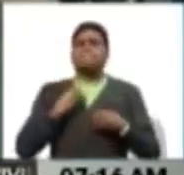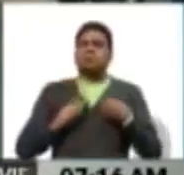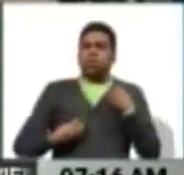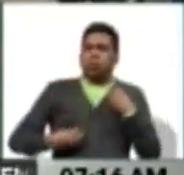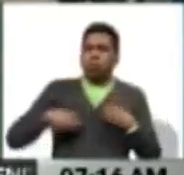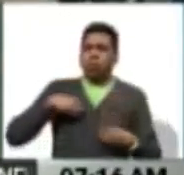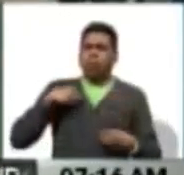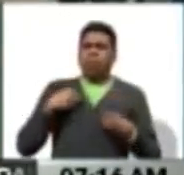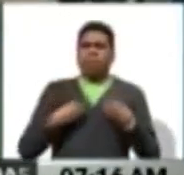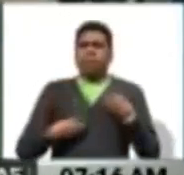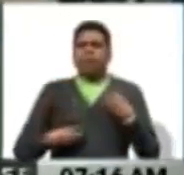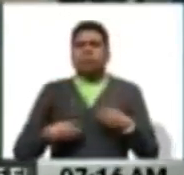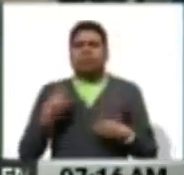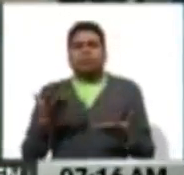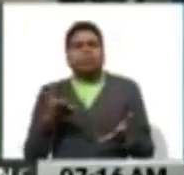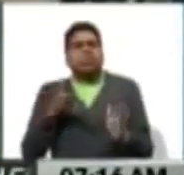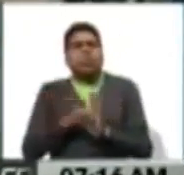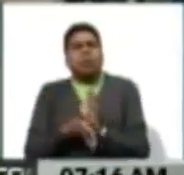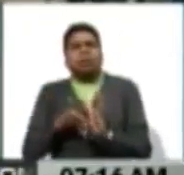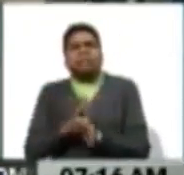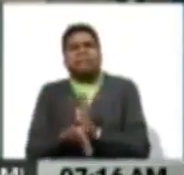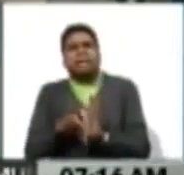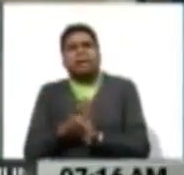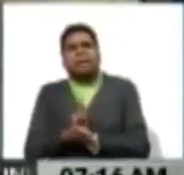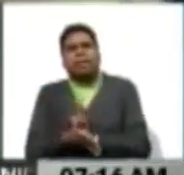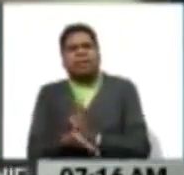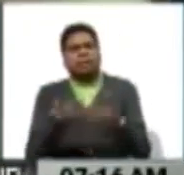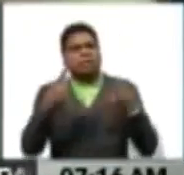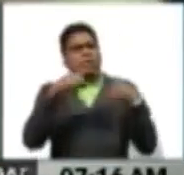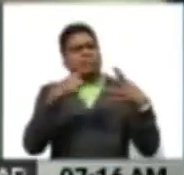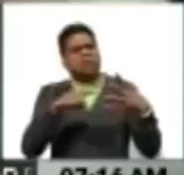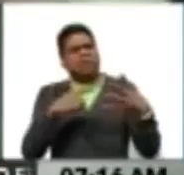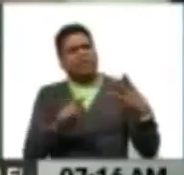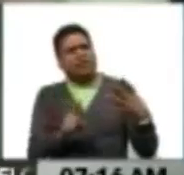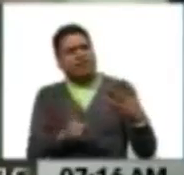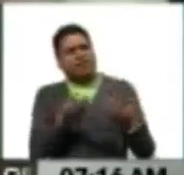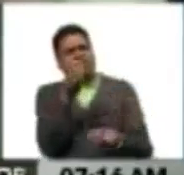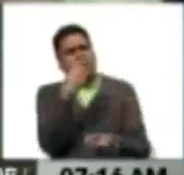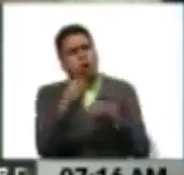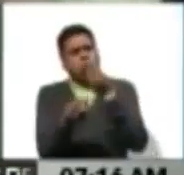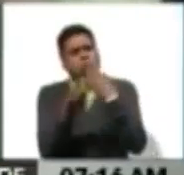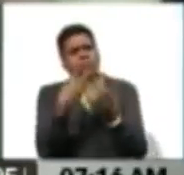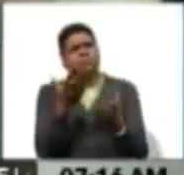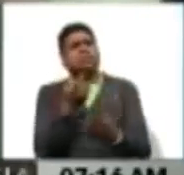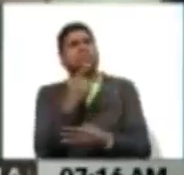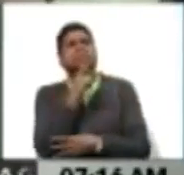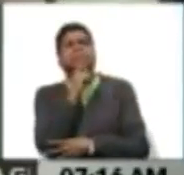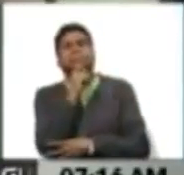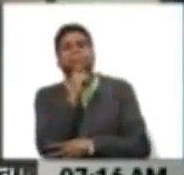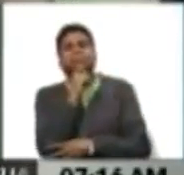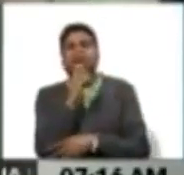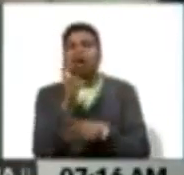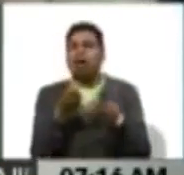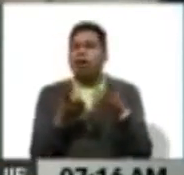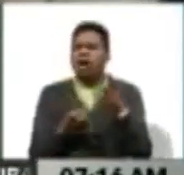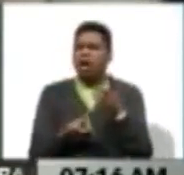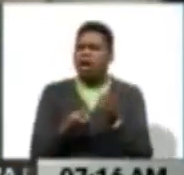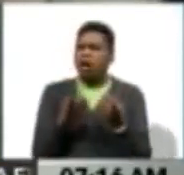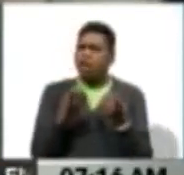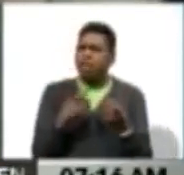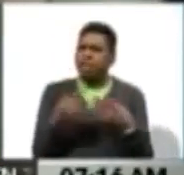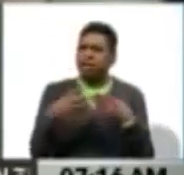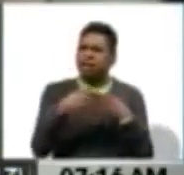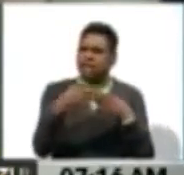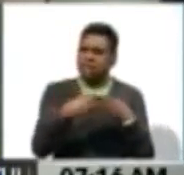la paralización de diferentes rubros de alimentación, indicando una falta de divisas para la compra